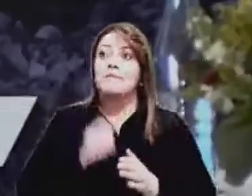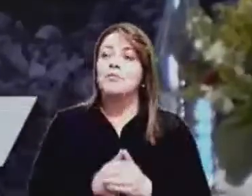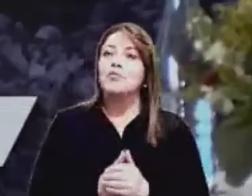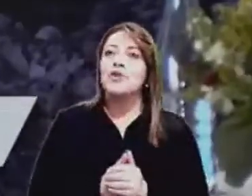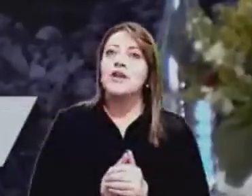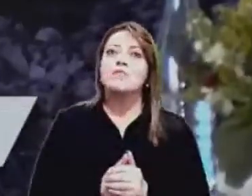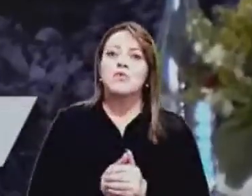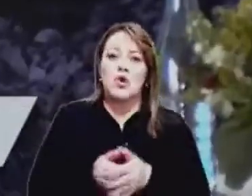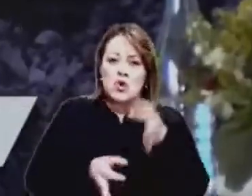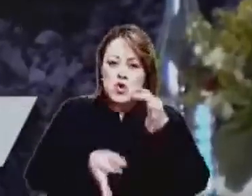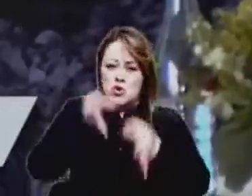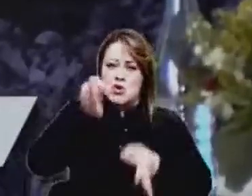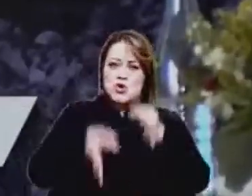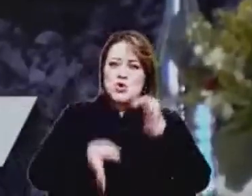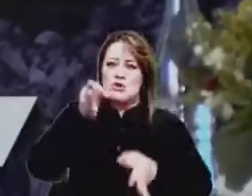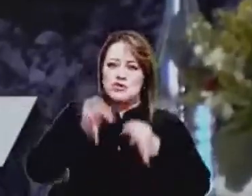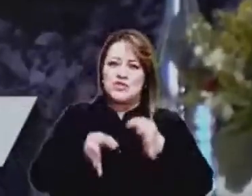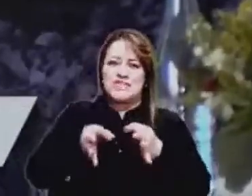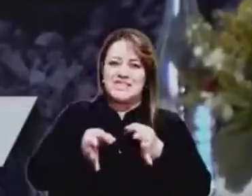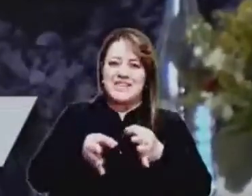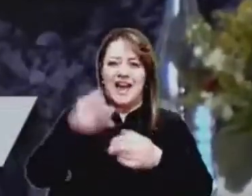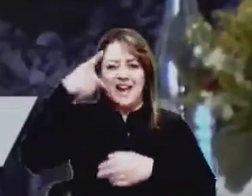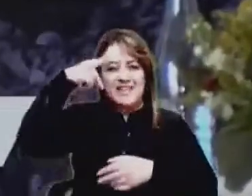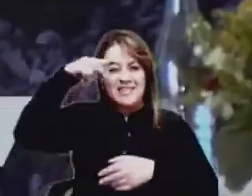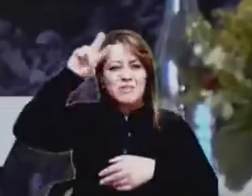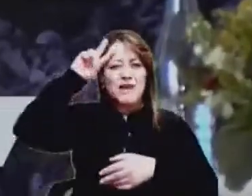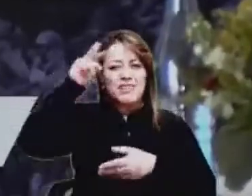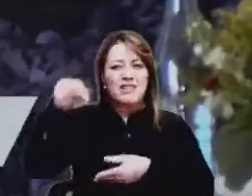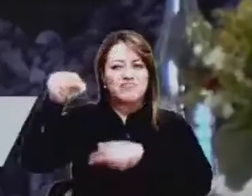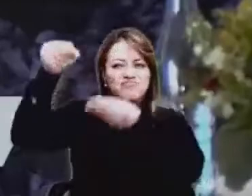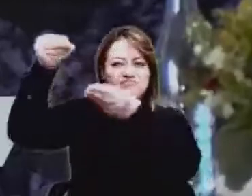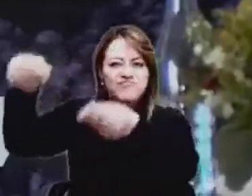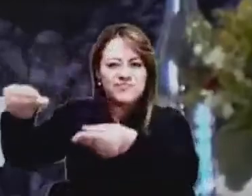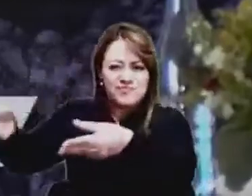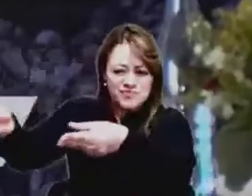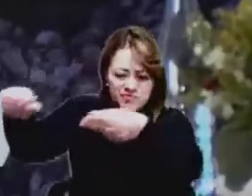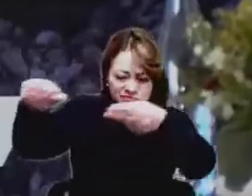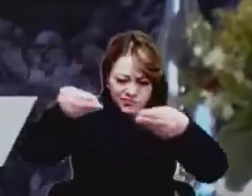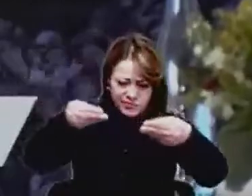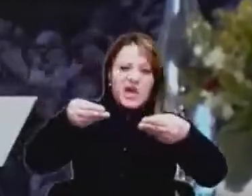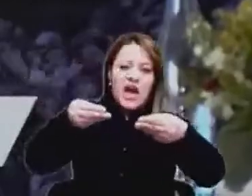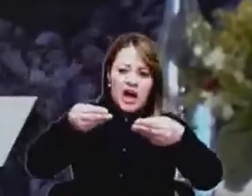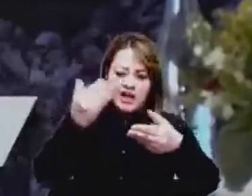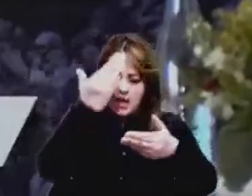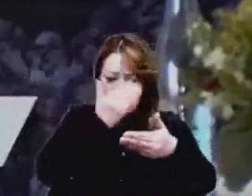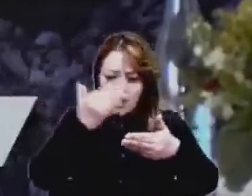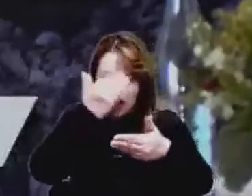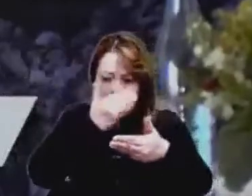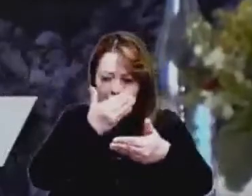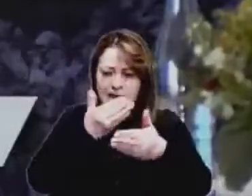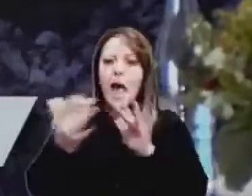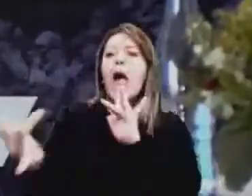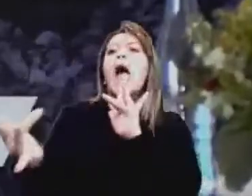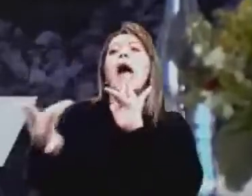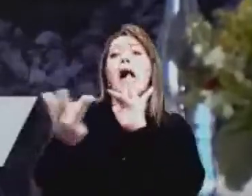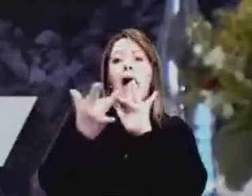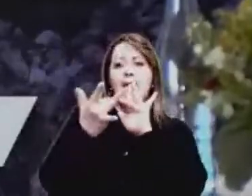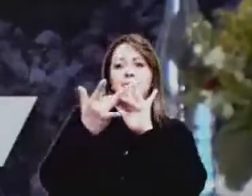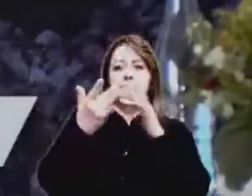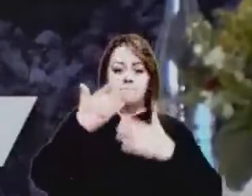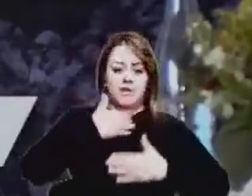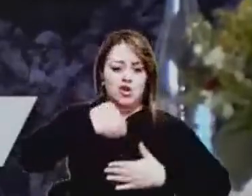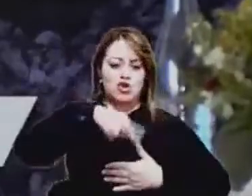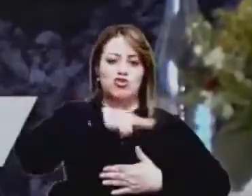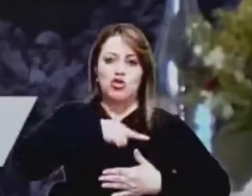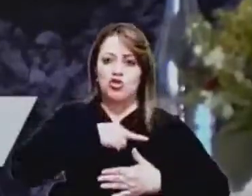quien no pide la interpretación judicial la en condicional es vinculante donde nosotros no es vinculante segundo lugar la